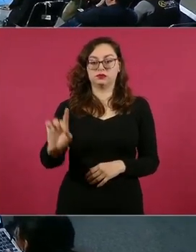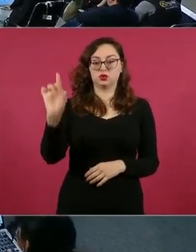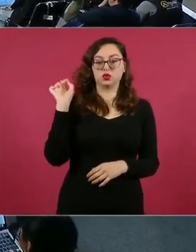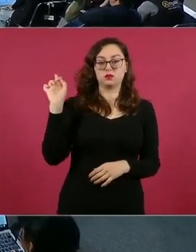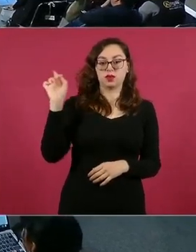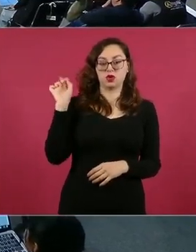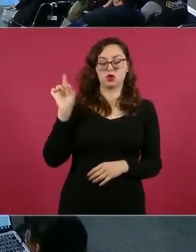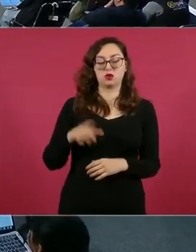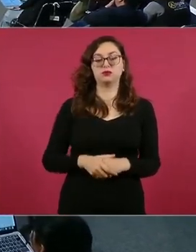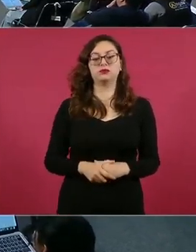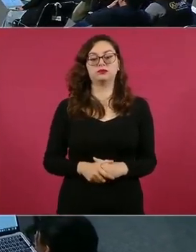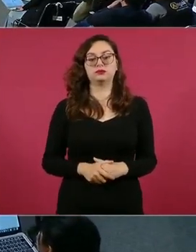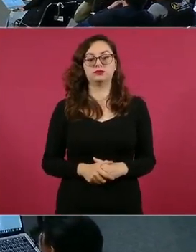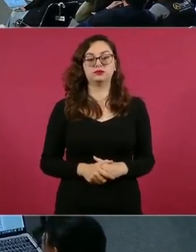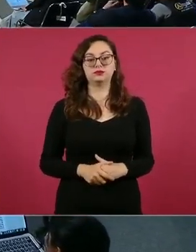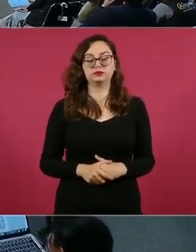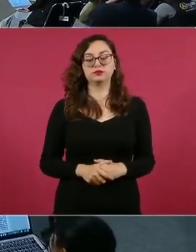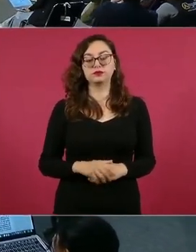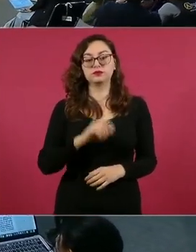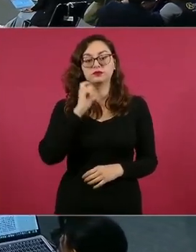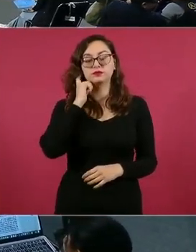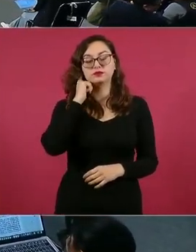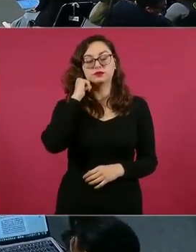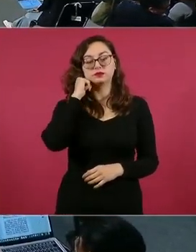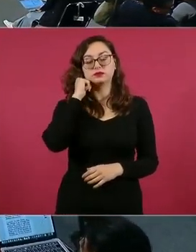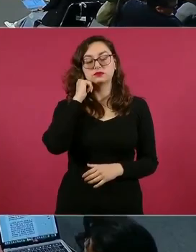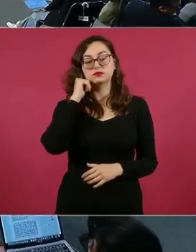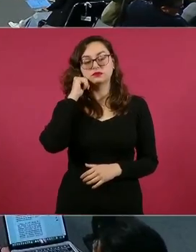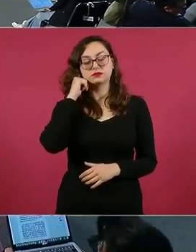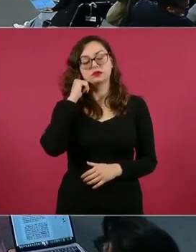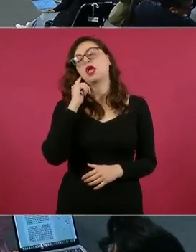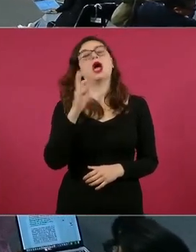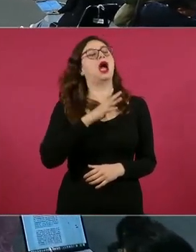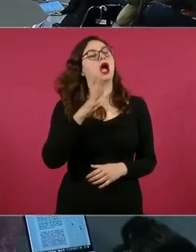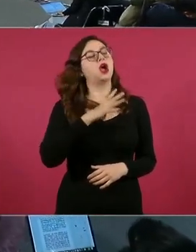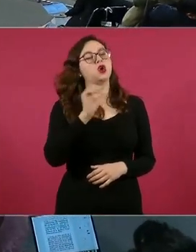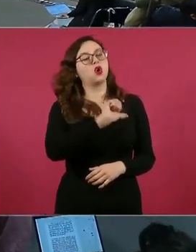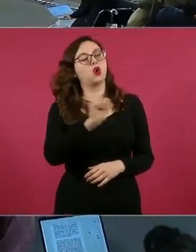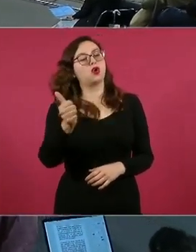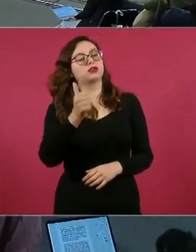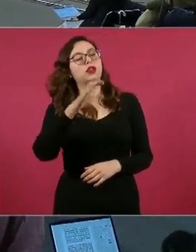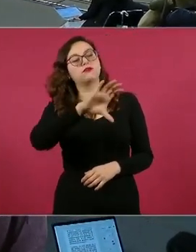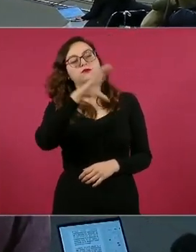no sí pero una foto donde está con los